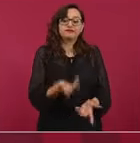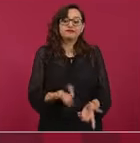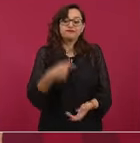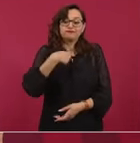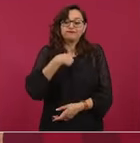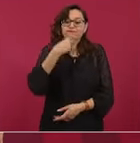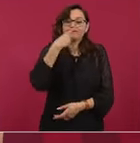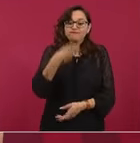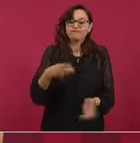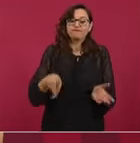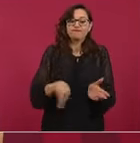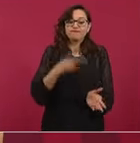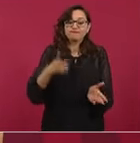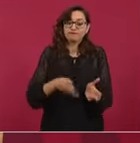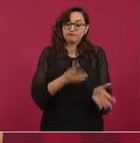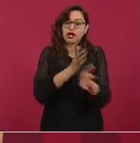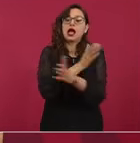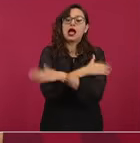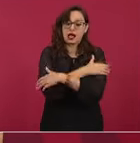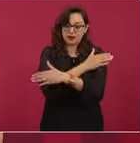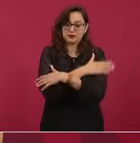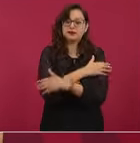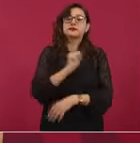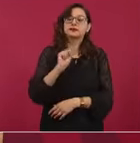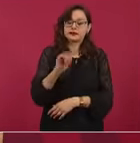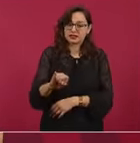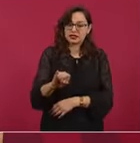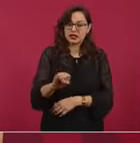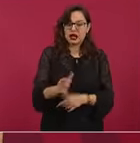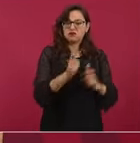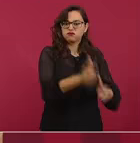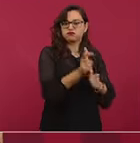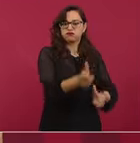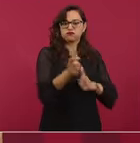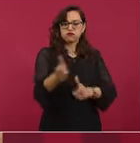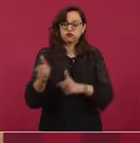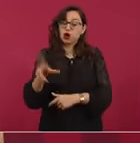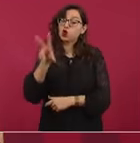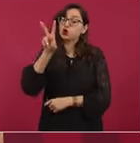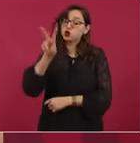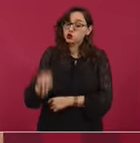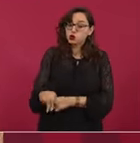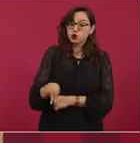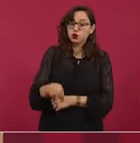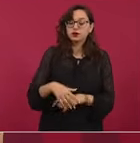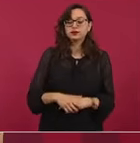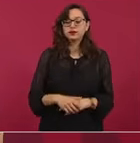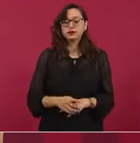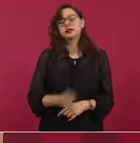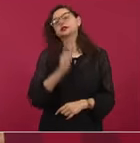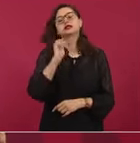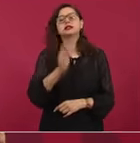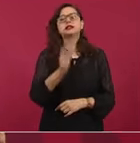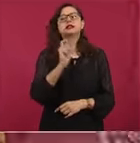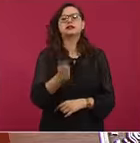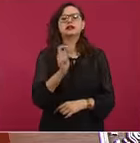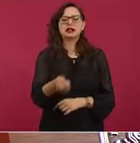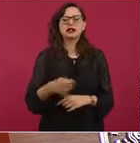abrazos, no balazos. ¿Y qué significa esto? Pues significa atender las causas,